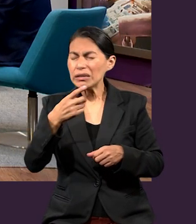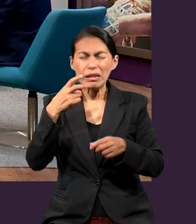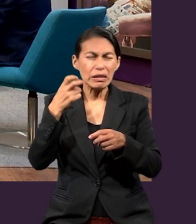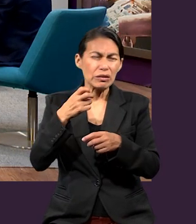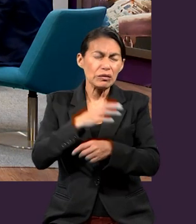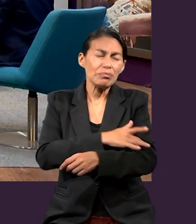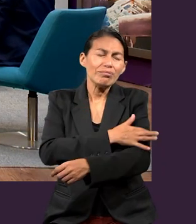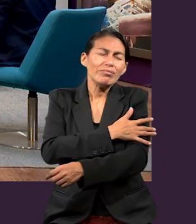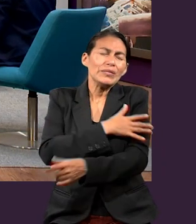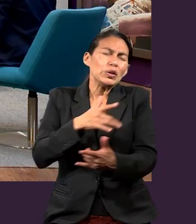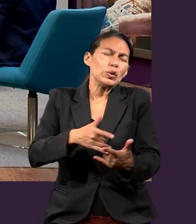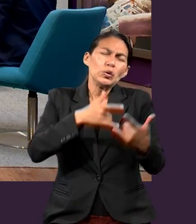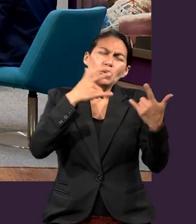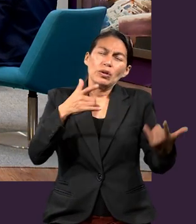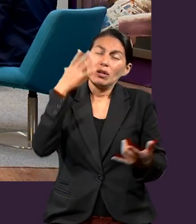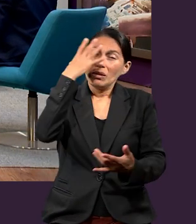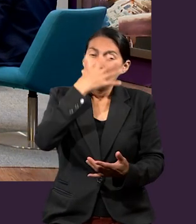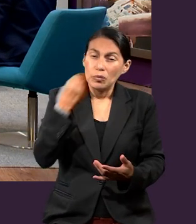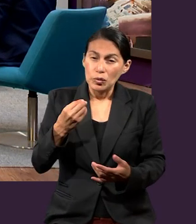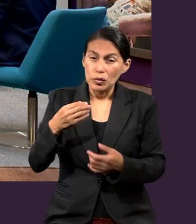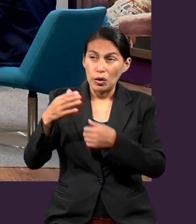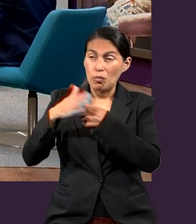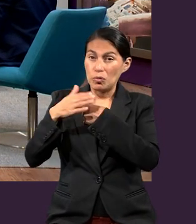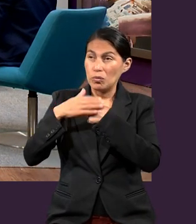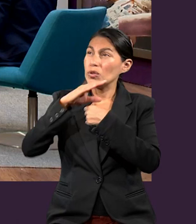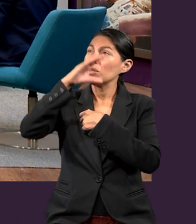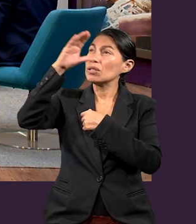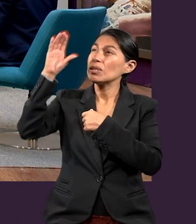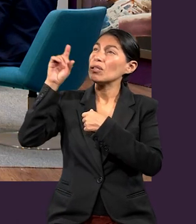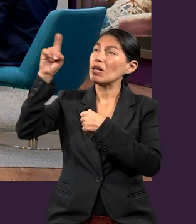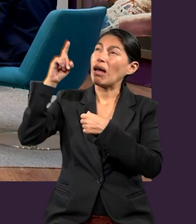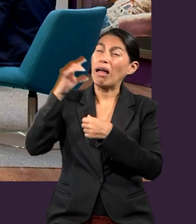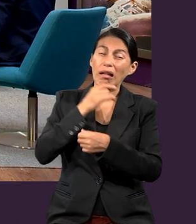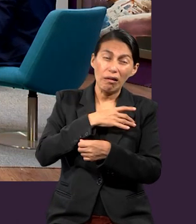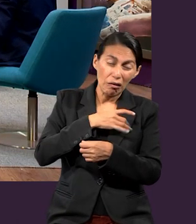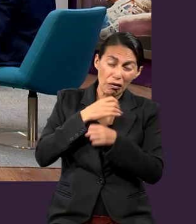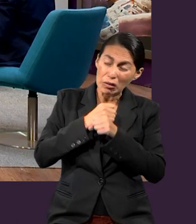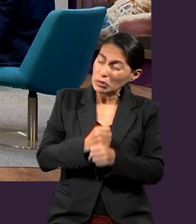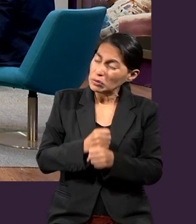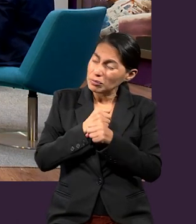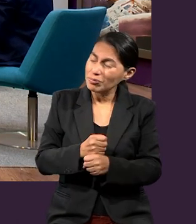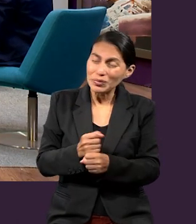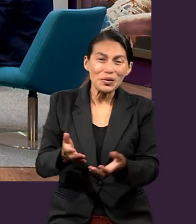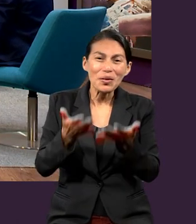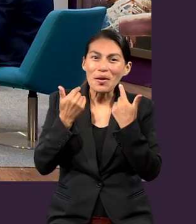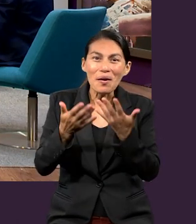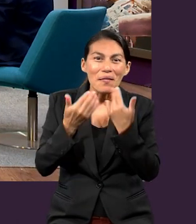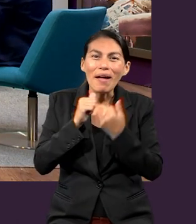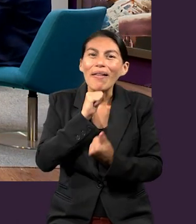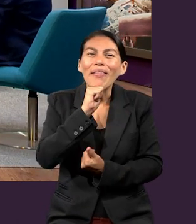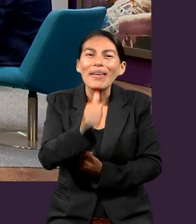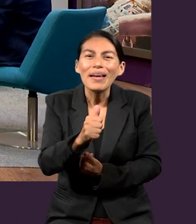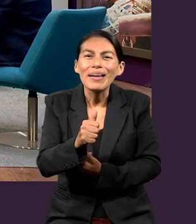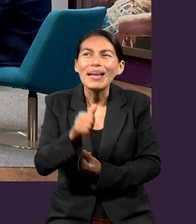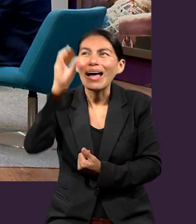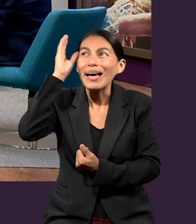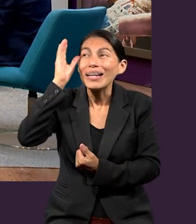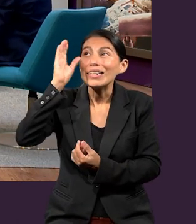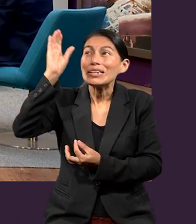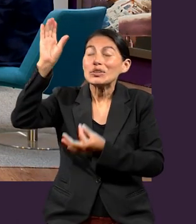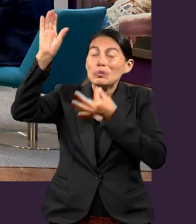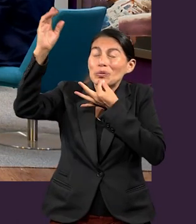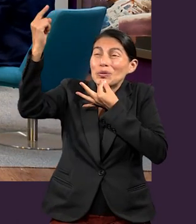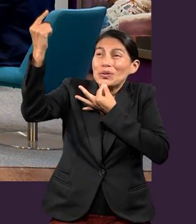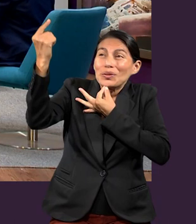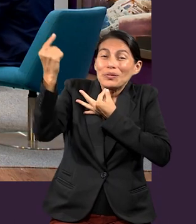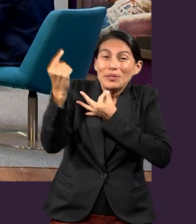emocionante y bella historia de cómo ya no habrá más dolor, porque Cristo vendrá, y ese será nuestro centro, y por qué